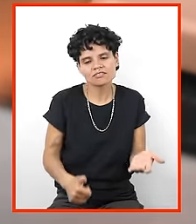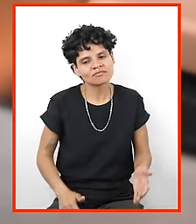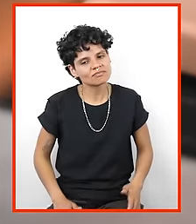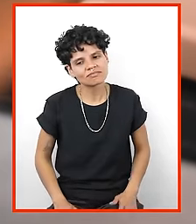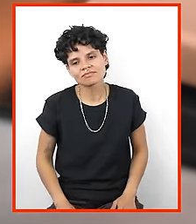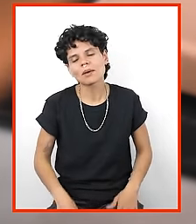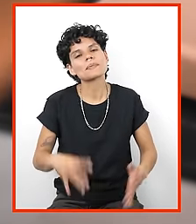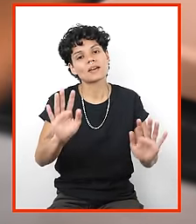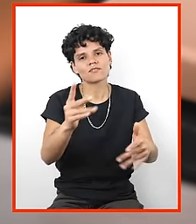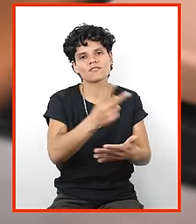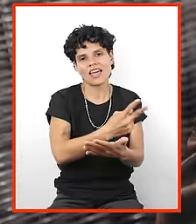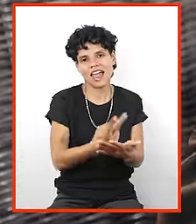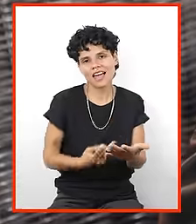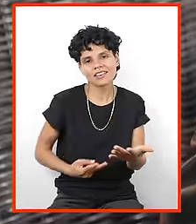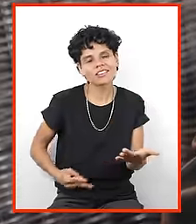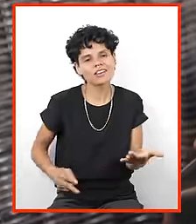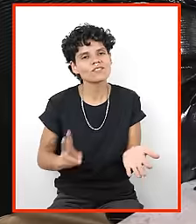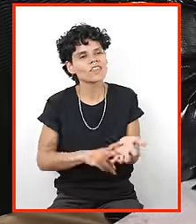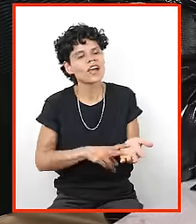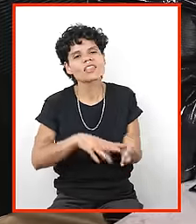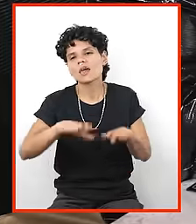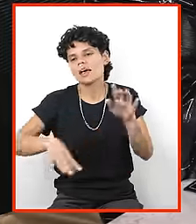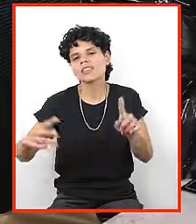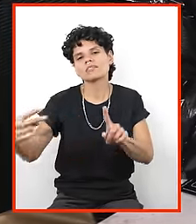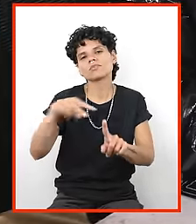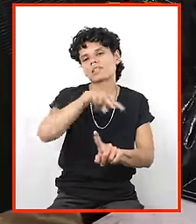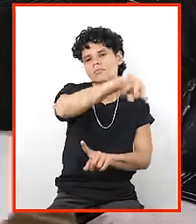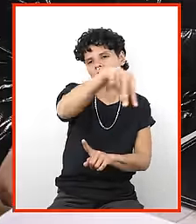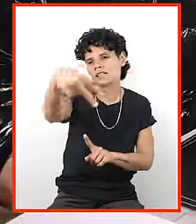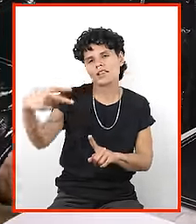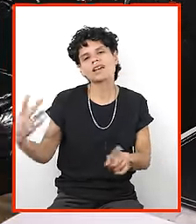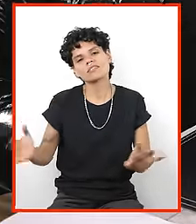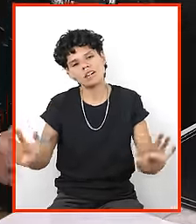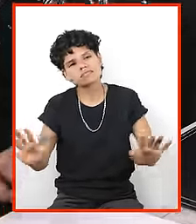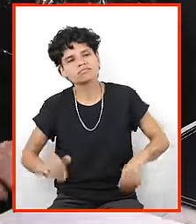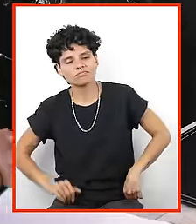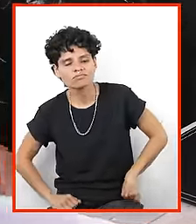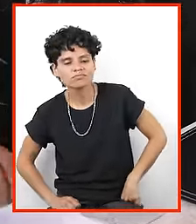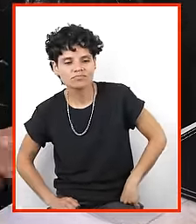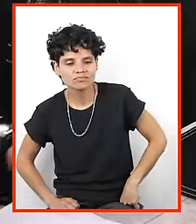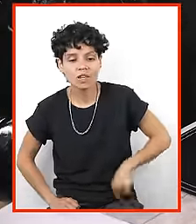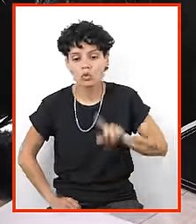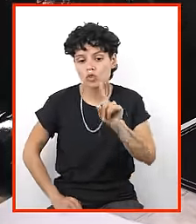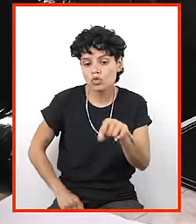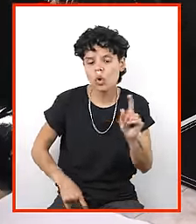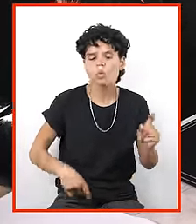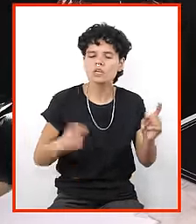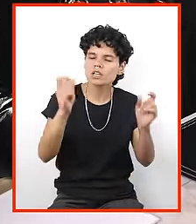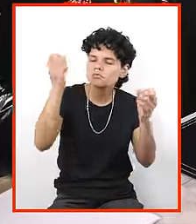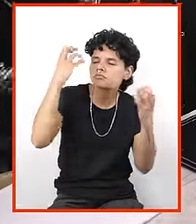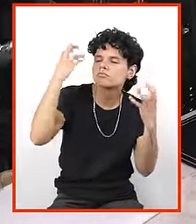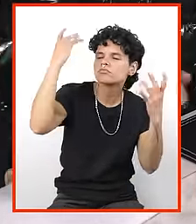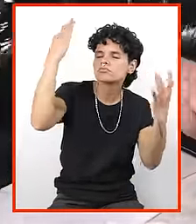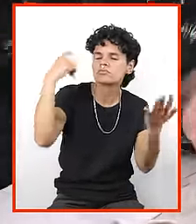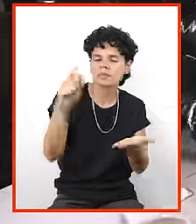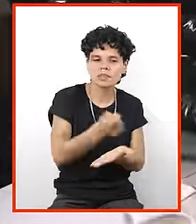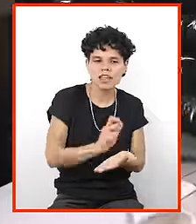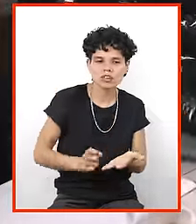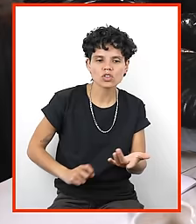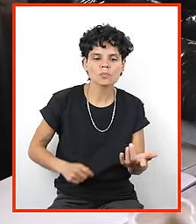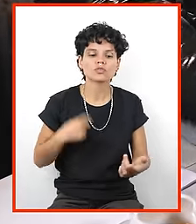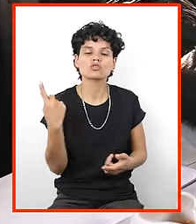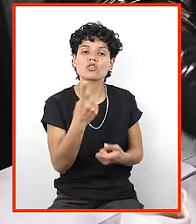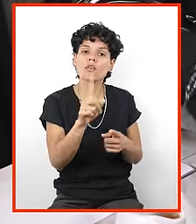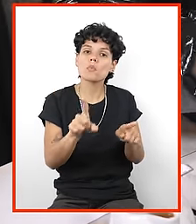mira, el arte es subjetivo, hermano. ¿Ah? Estoy quedando muy bien esto. Oye, mientras tú estás pintando y estás inspirando, queremos hacer un